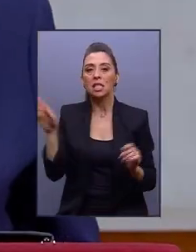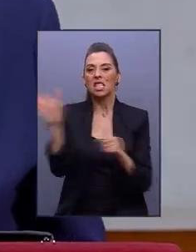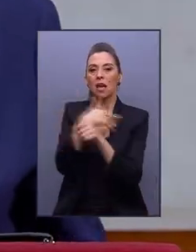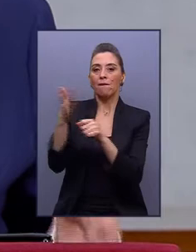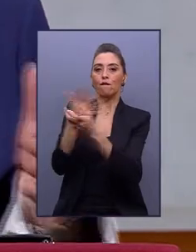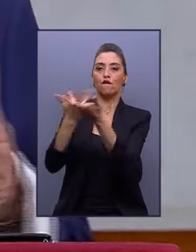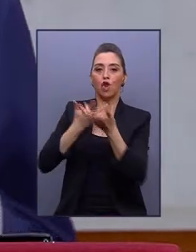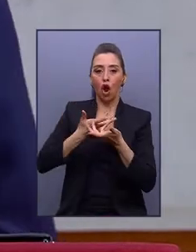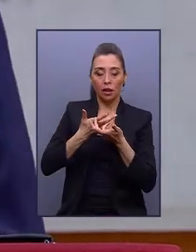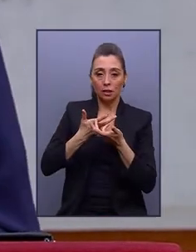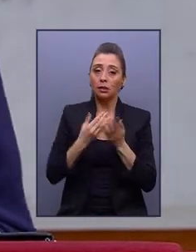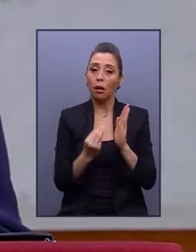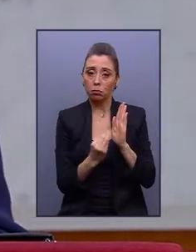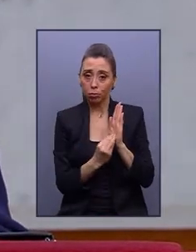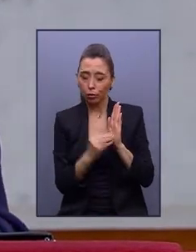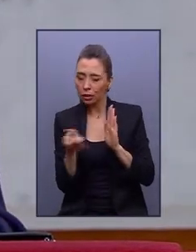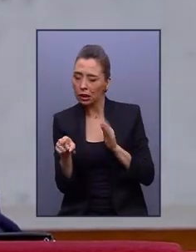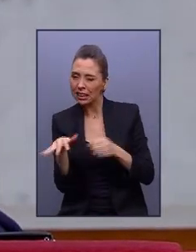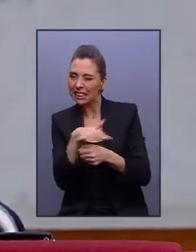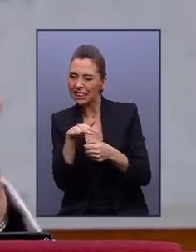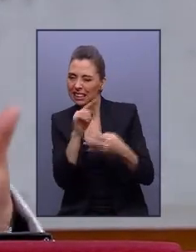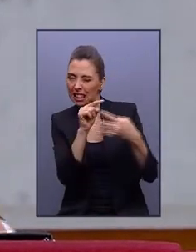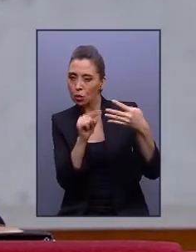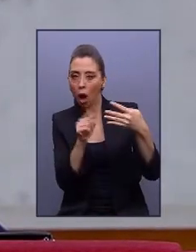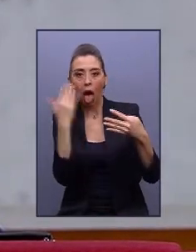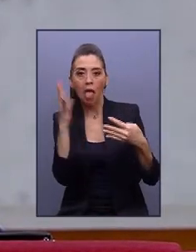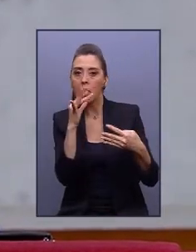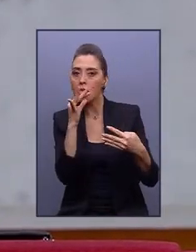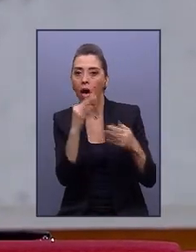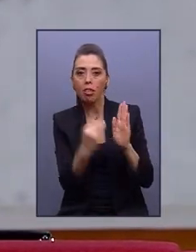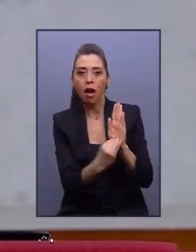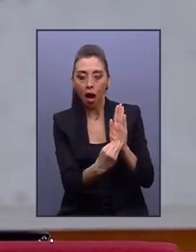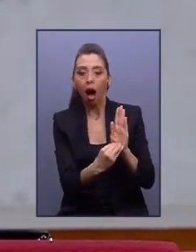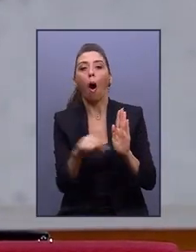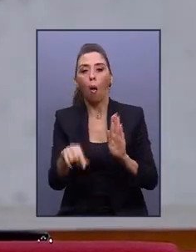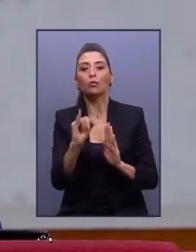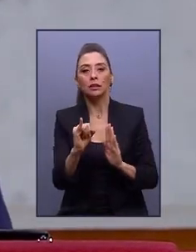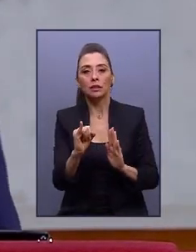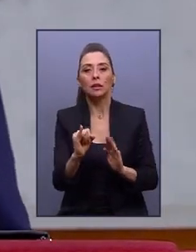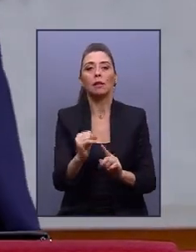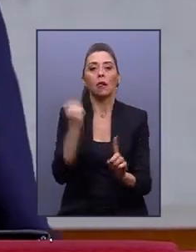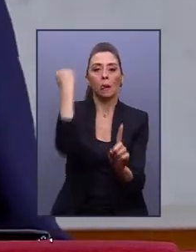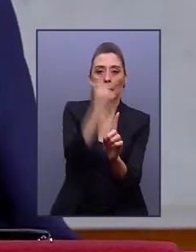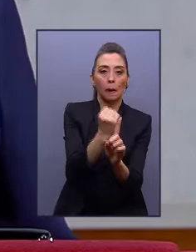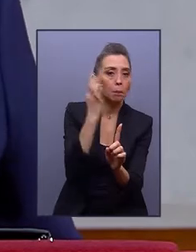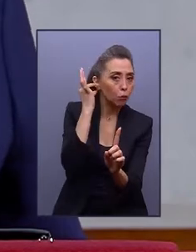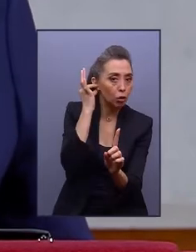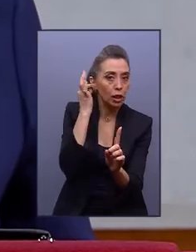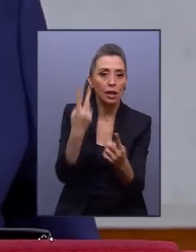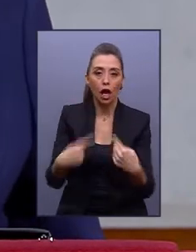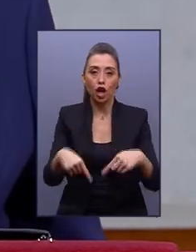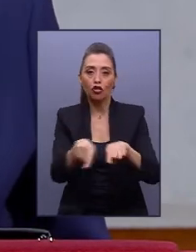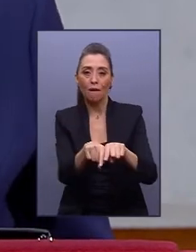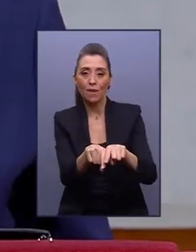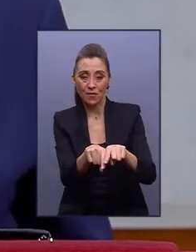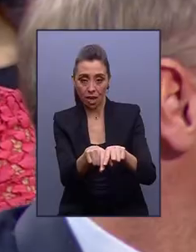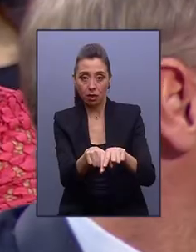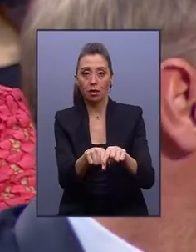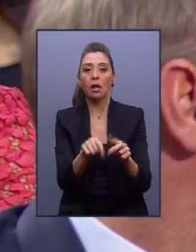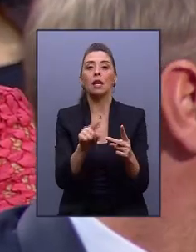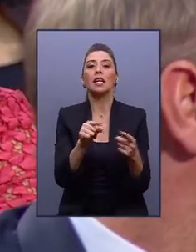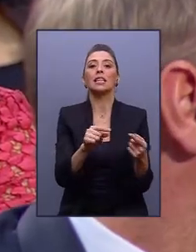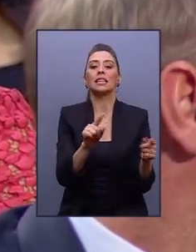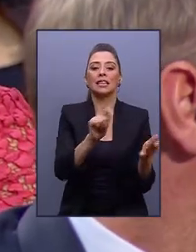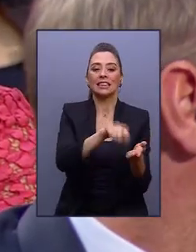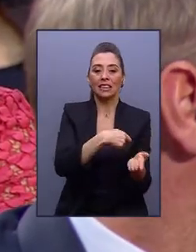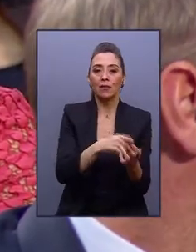violencia, contemplando situaciones que hasta ahora no habían sido consideradas, como el femicidio entre convivientes civiles o el